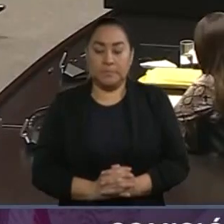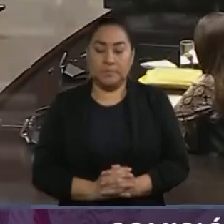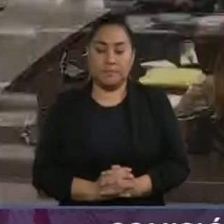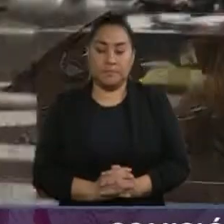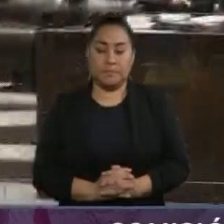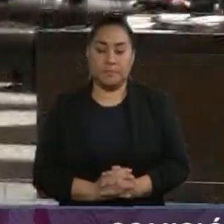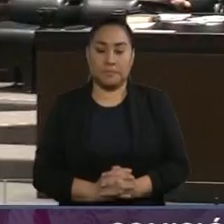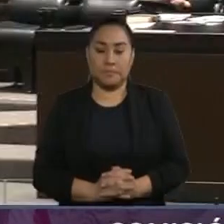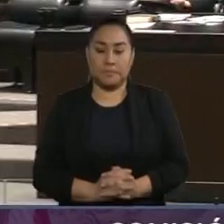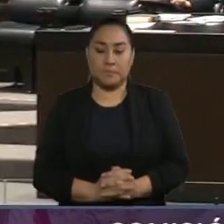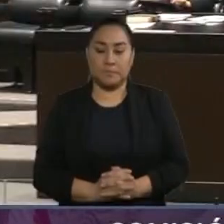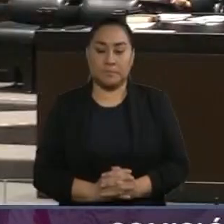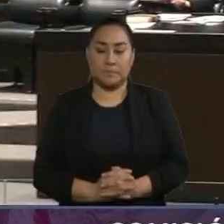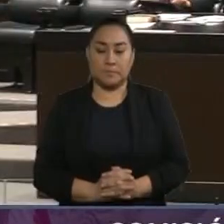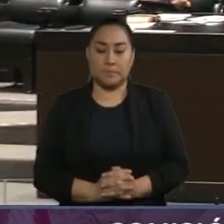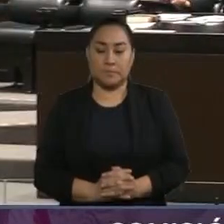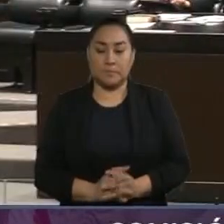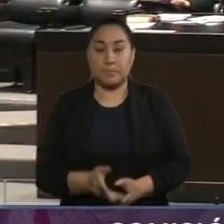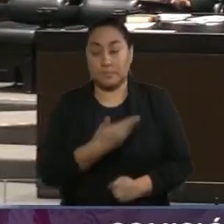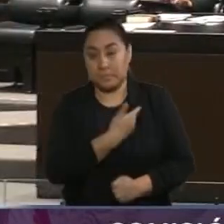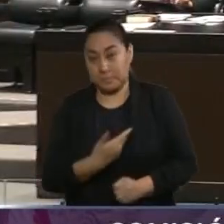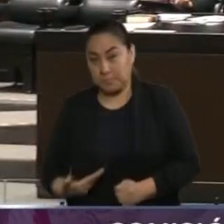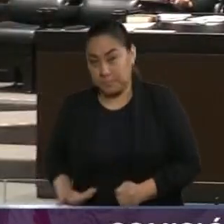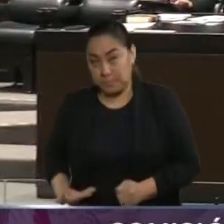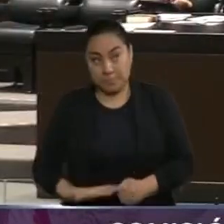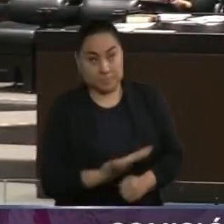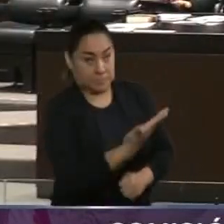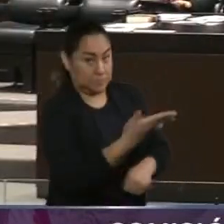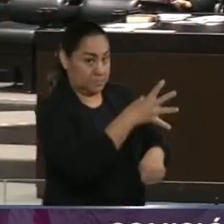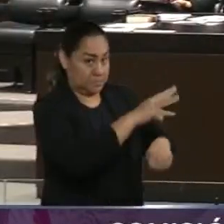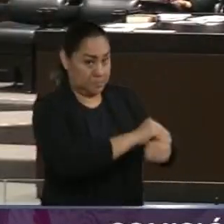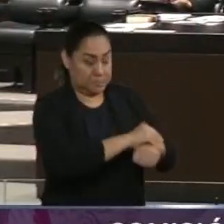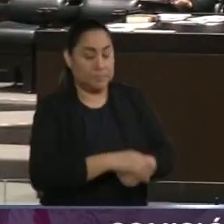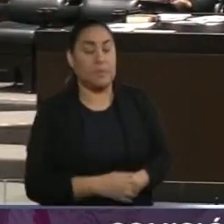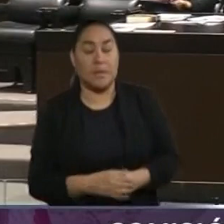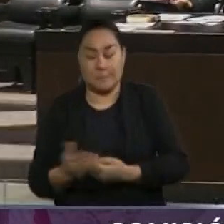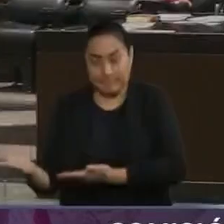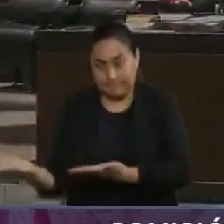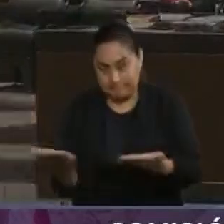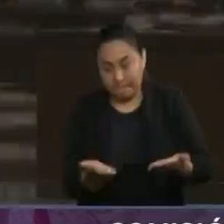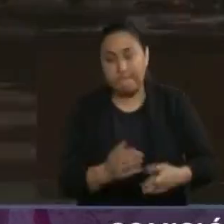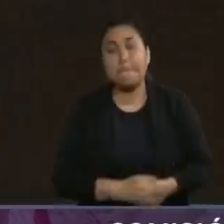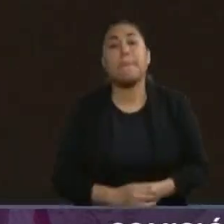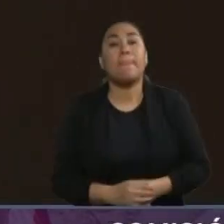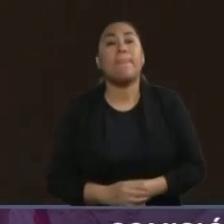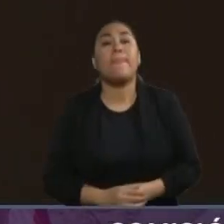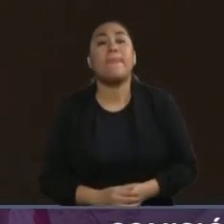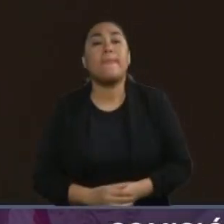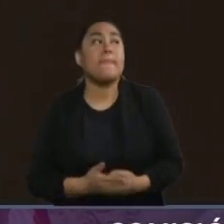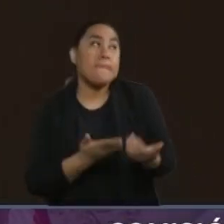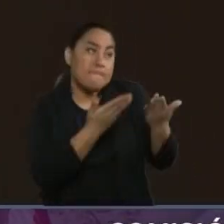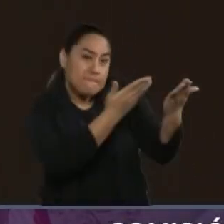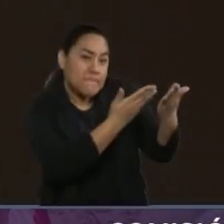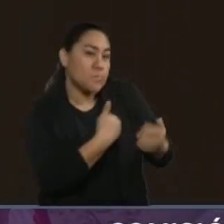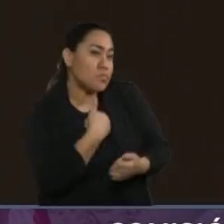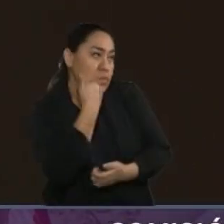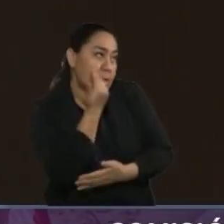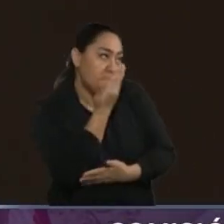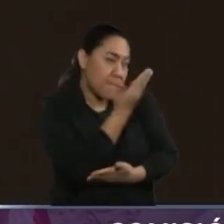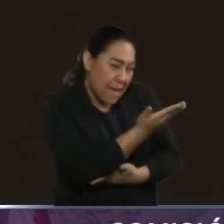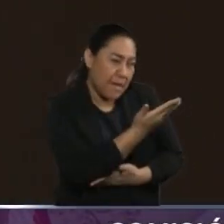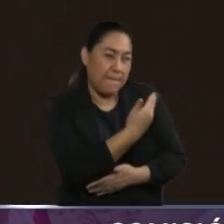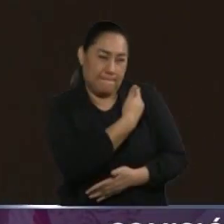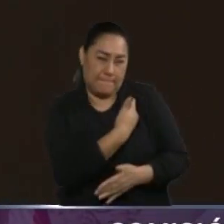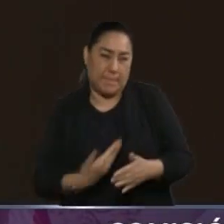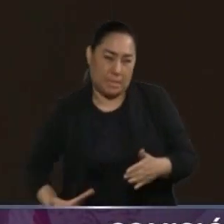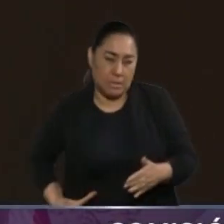Mijares conen presidenta adelante quisiera pedirle a usted a la presidenta de